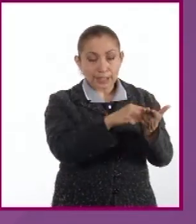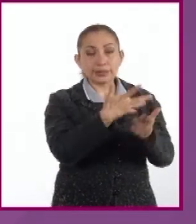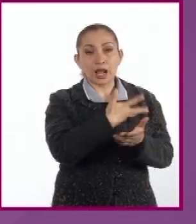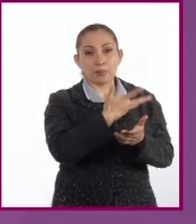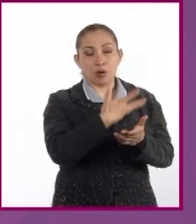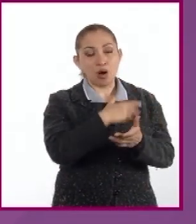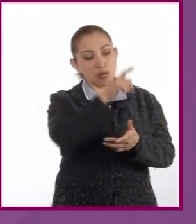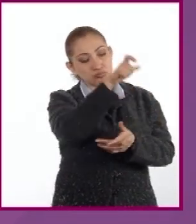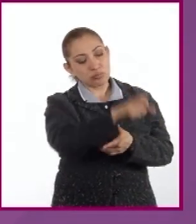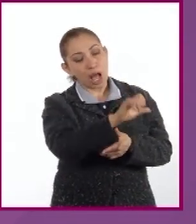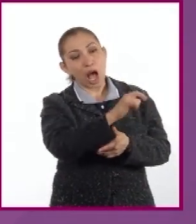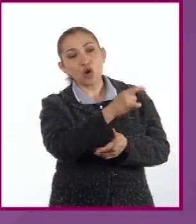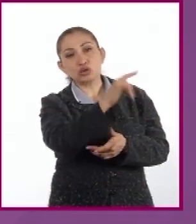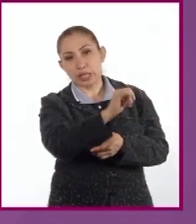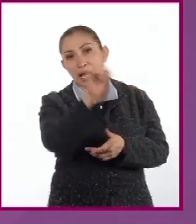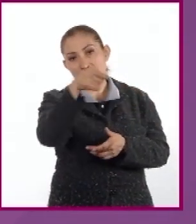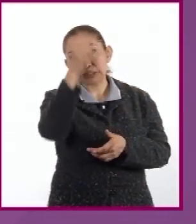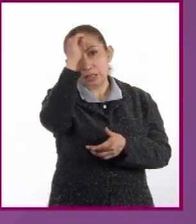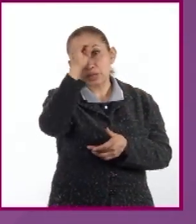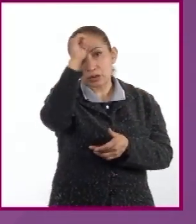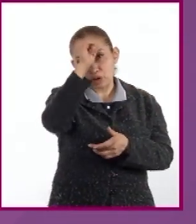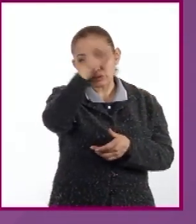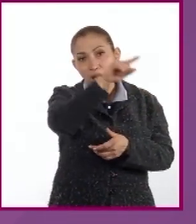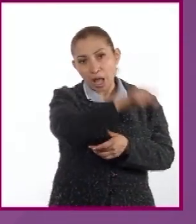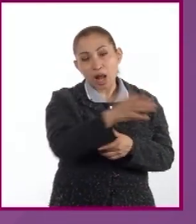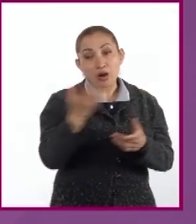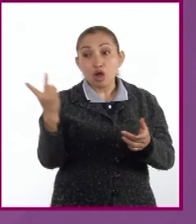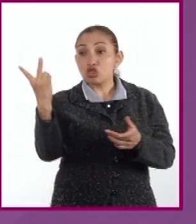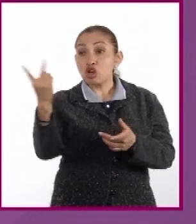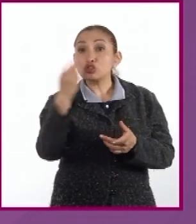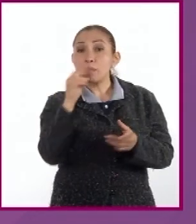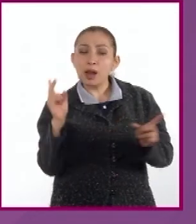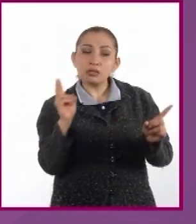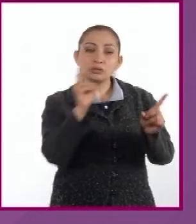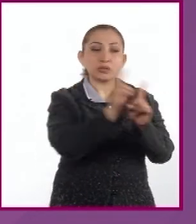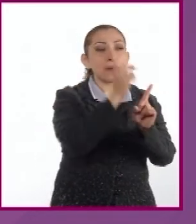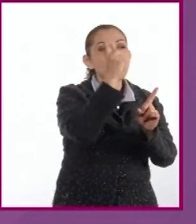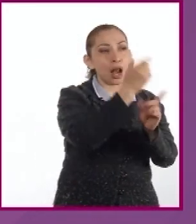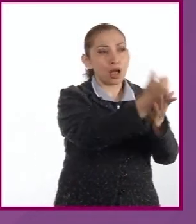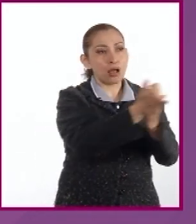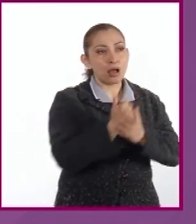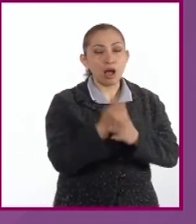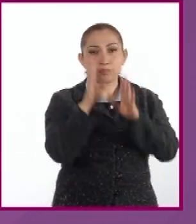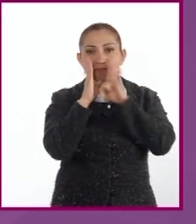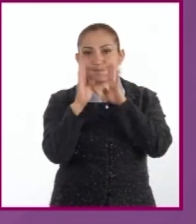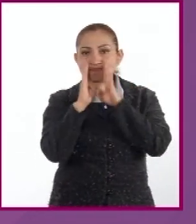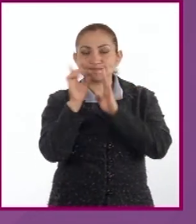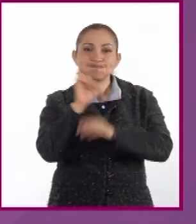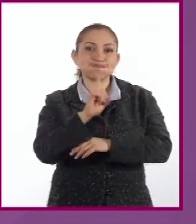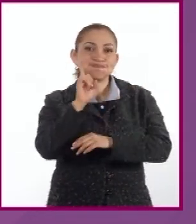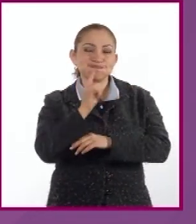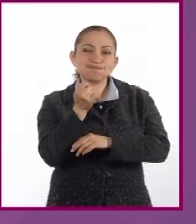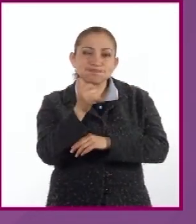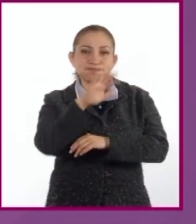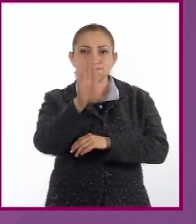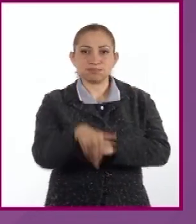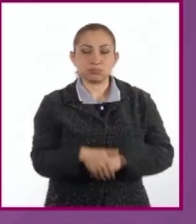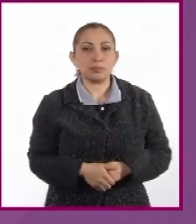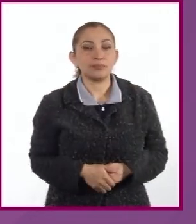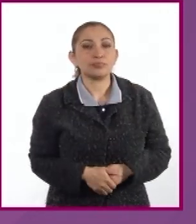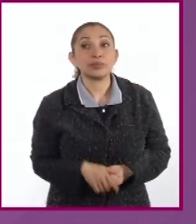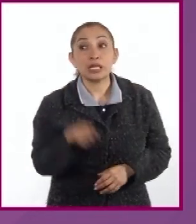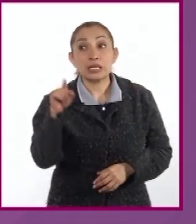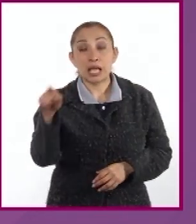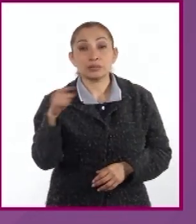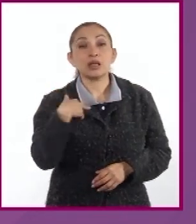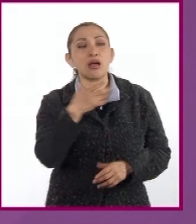tenemos que don Agustín era un sacerdote al que acudieron 2 hombres para pedirle que confesara a una moribunda, y que